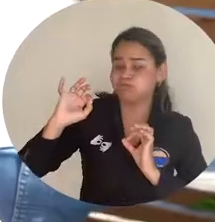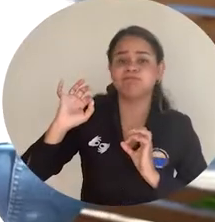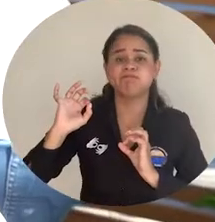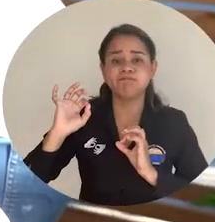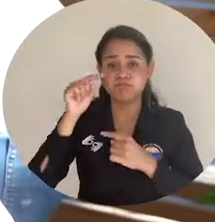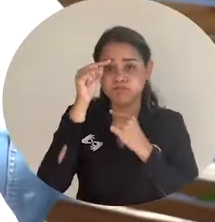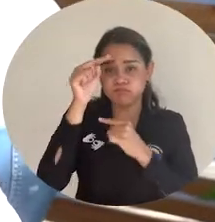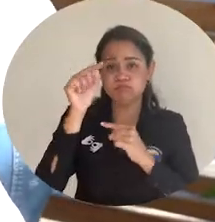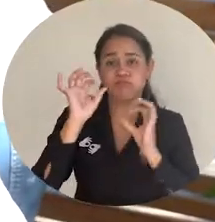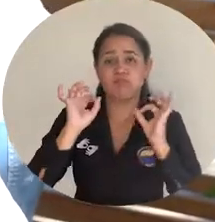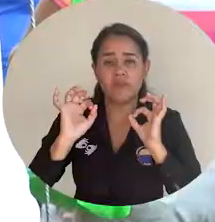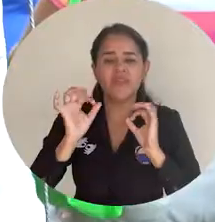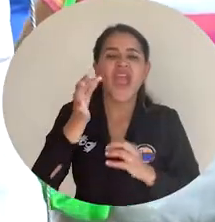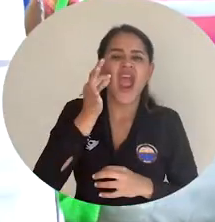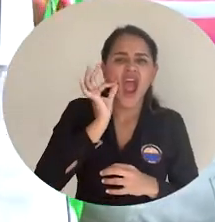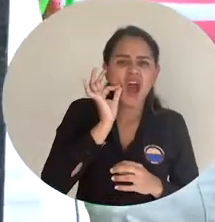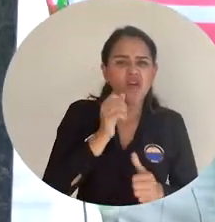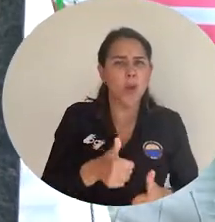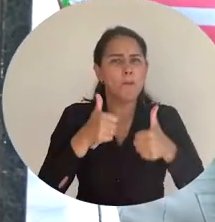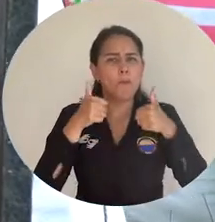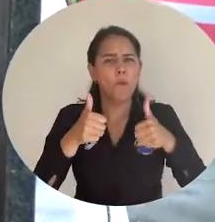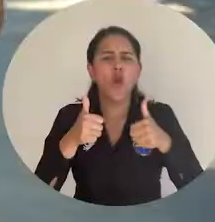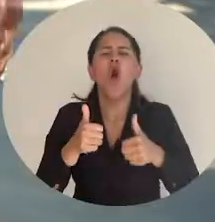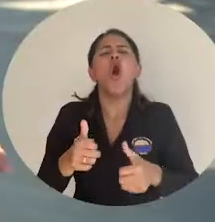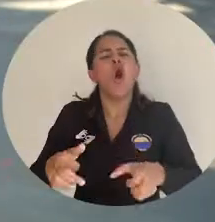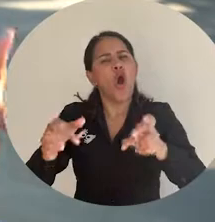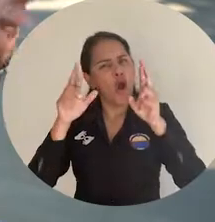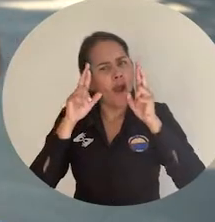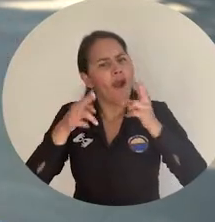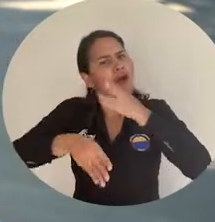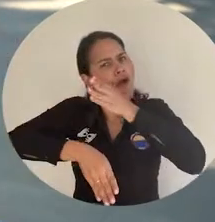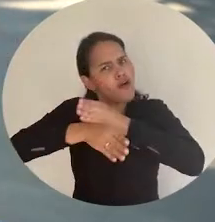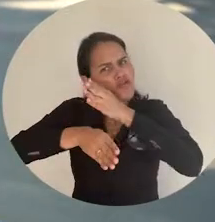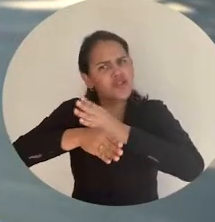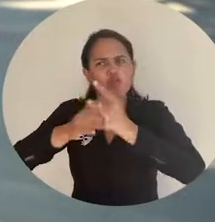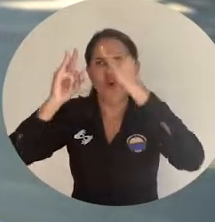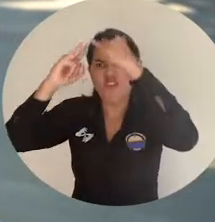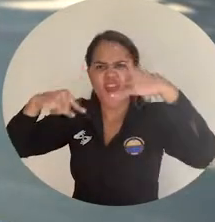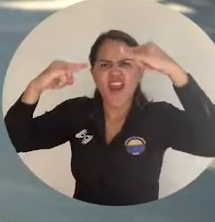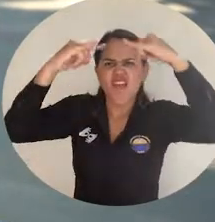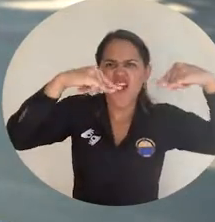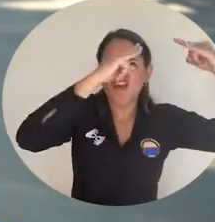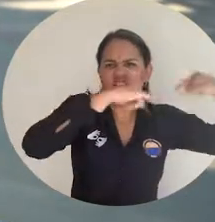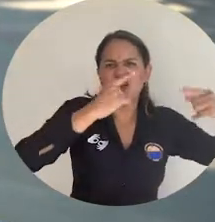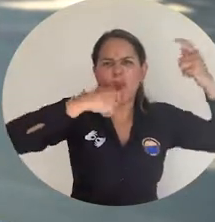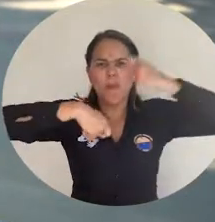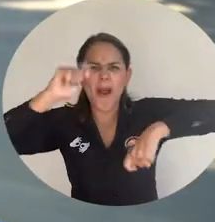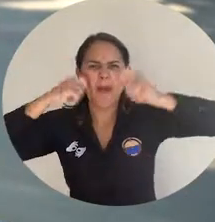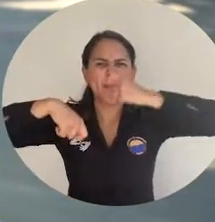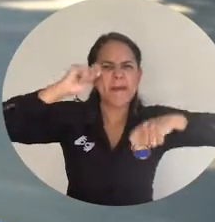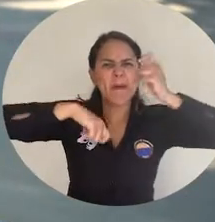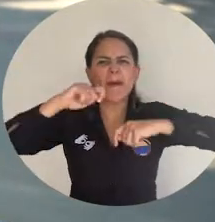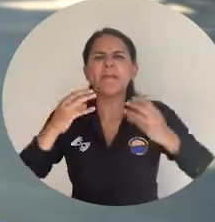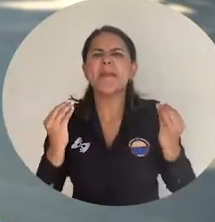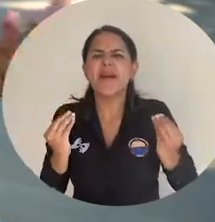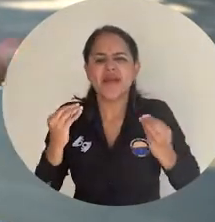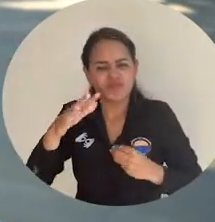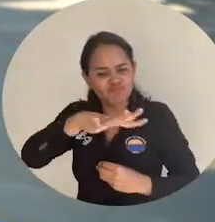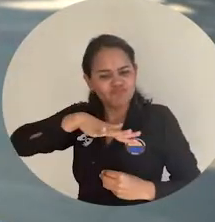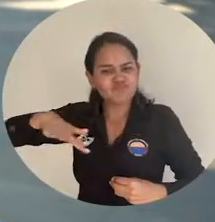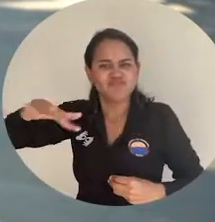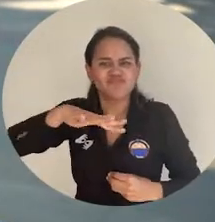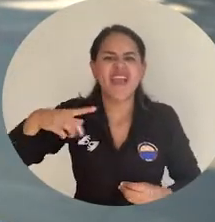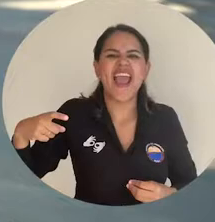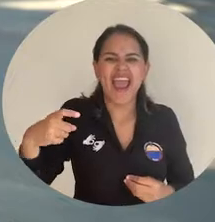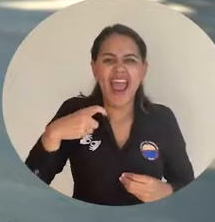es buena el café también está bueno excelente que hagan más seguido en esta feria para que de pronto los habitantes de aquí de gaira Pues